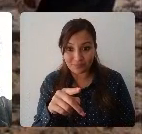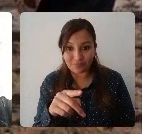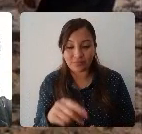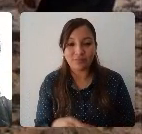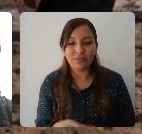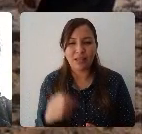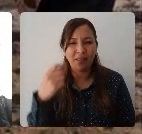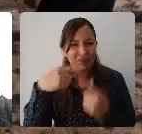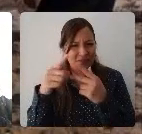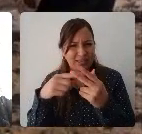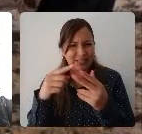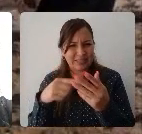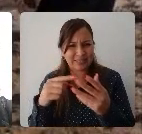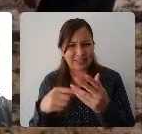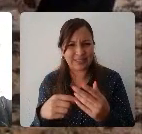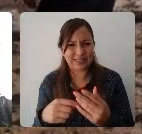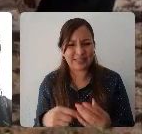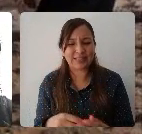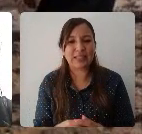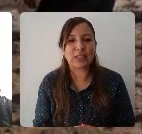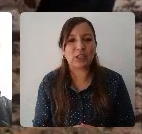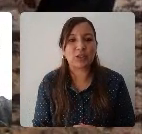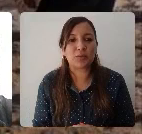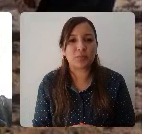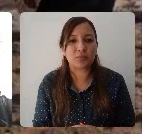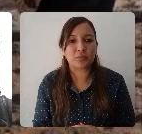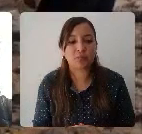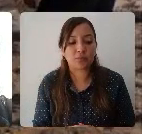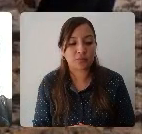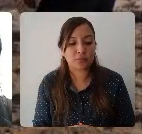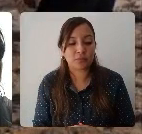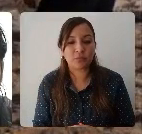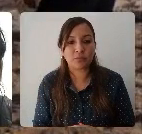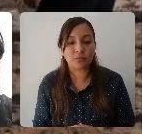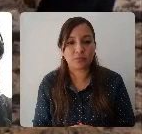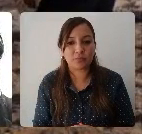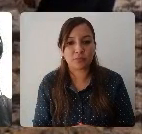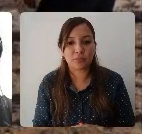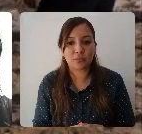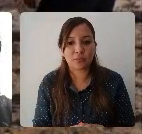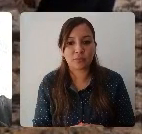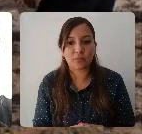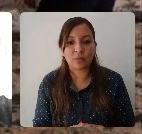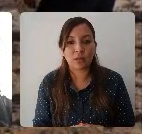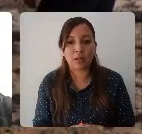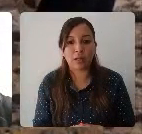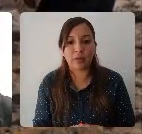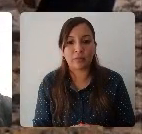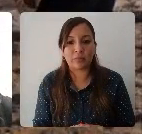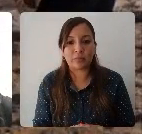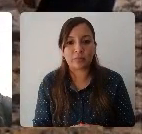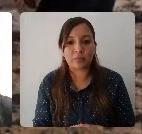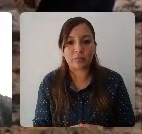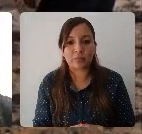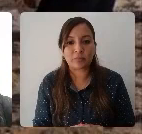muy variados, ¿no? De los clásicos que ustedes ya conocen, como es Taquilia, Mataní o Uros. Sin embargo,